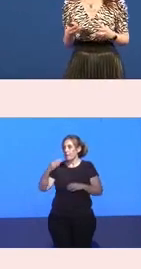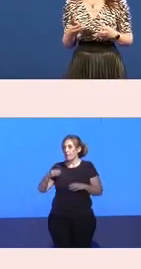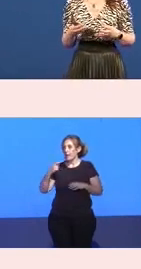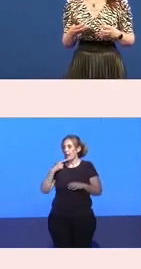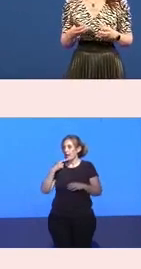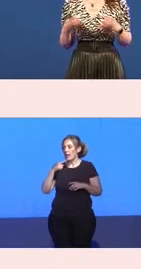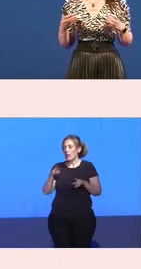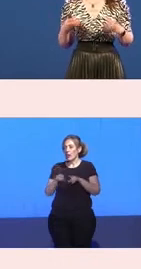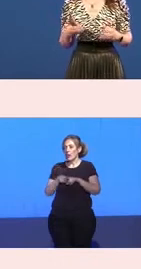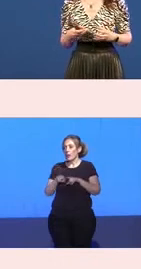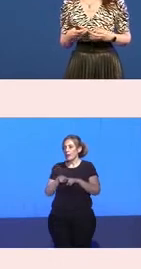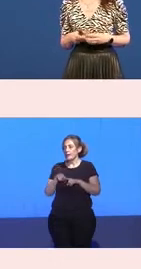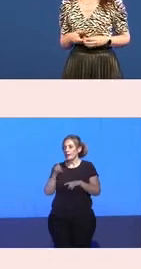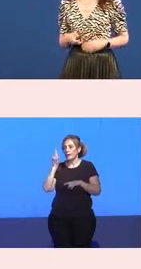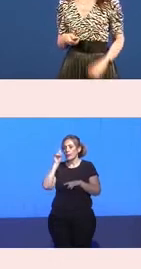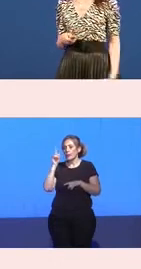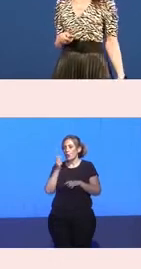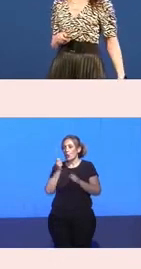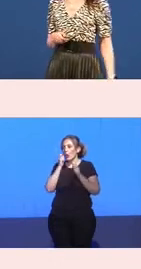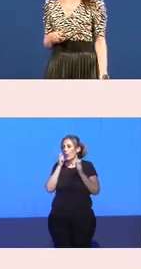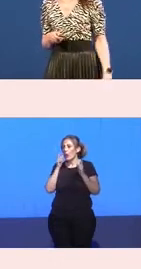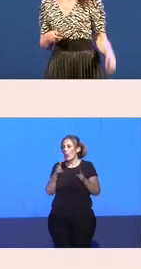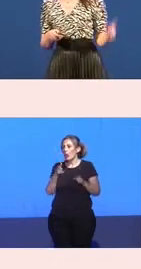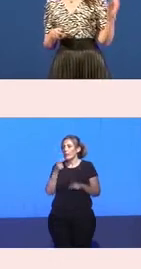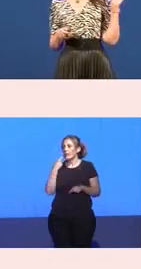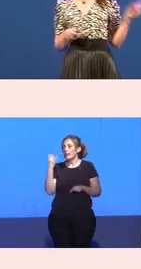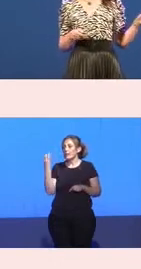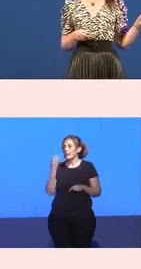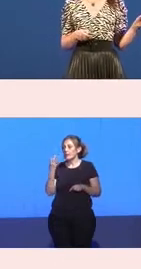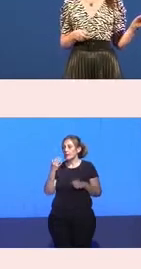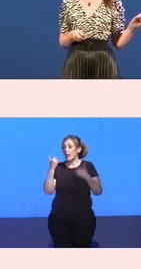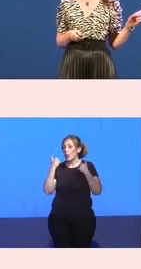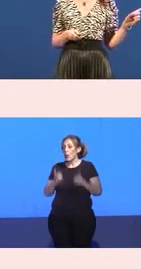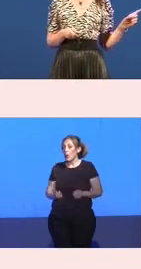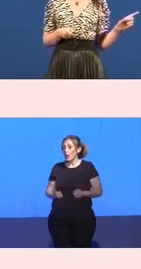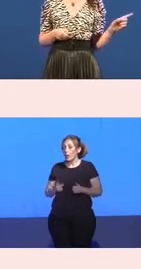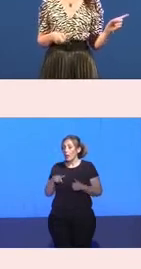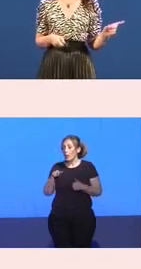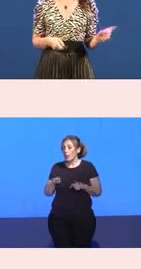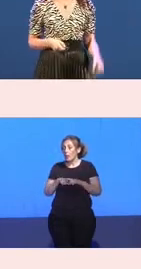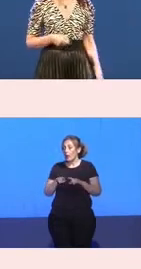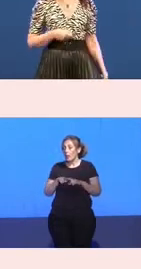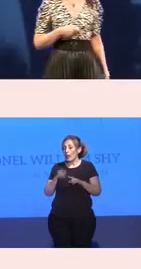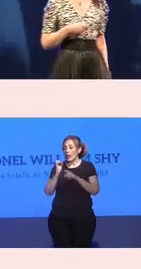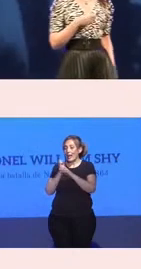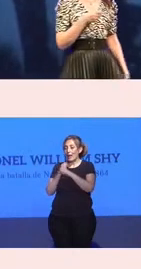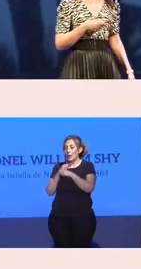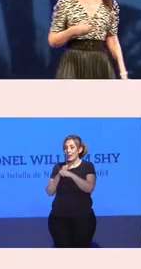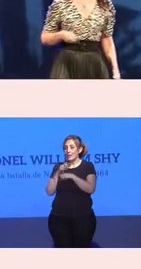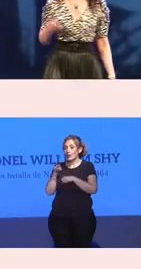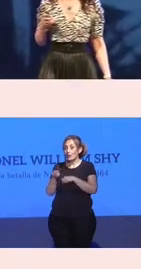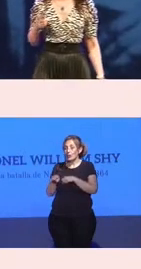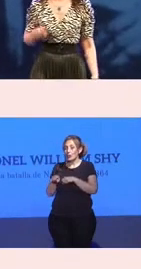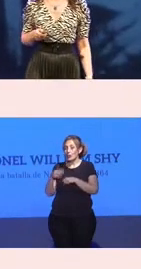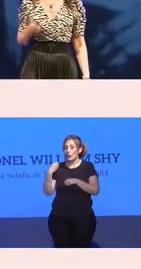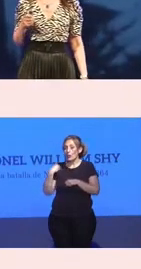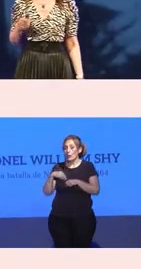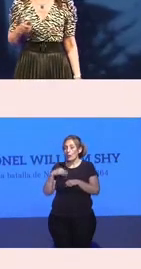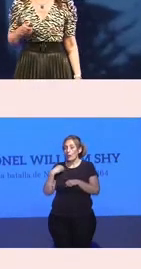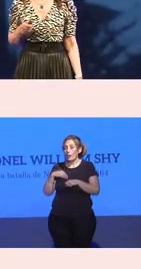ladrillo porque entonces se dio cuenta que efectivamente ese cuerpo que tenía en el laboratorio era el del